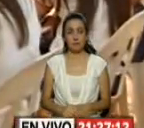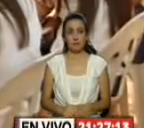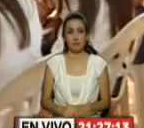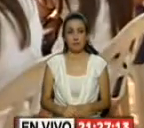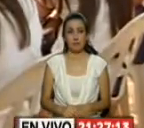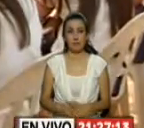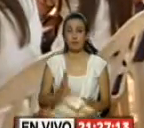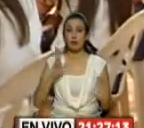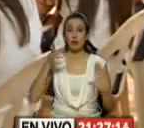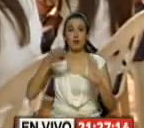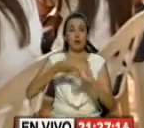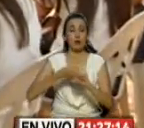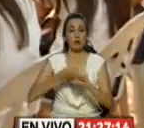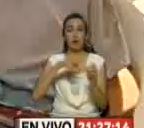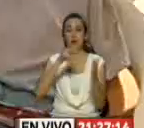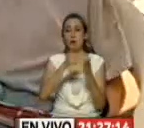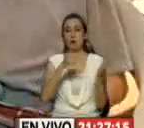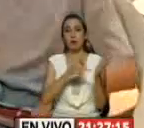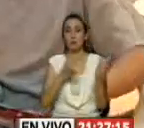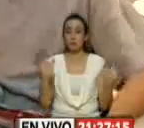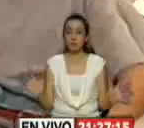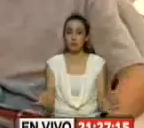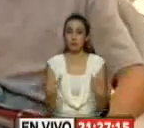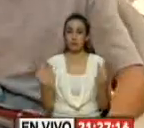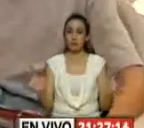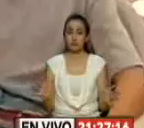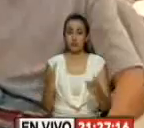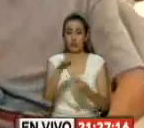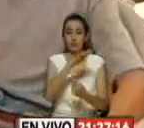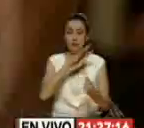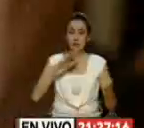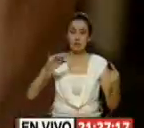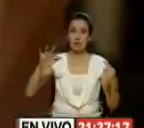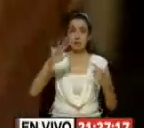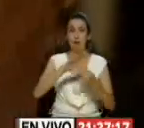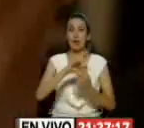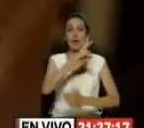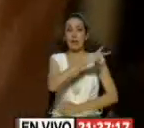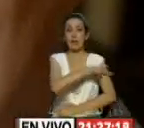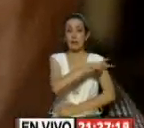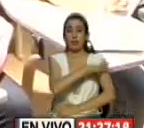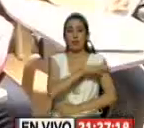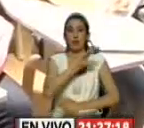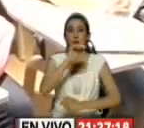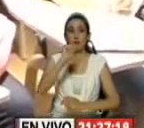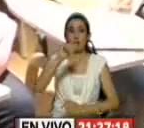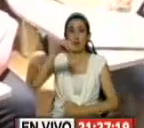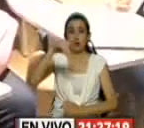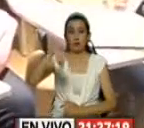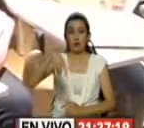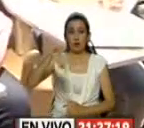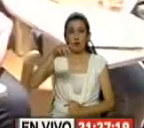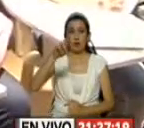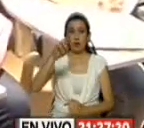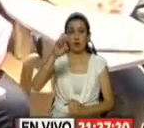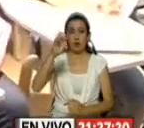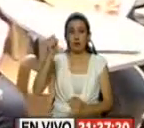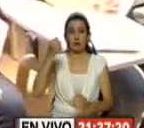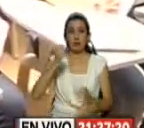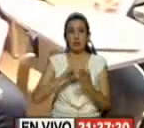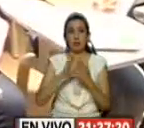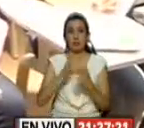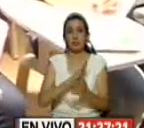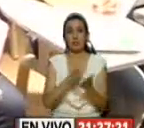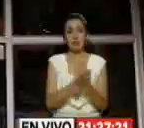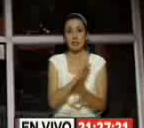Como parte de una actividad para fomentar la conciencia ambiental, el docente Andrés Silva movilizó a un grupo de estudiantes de la Unidad